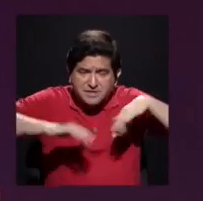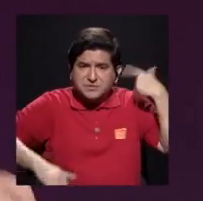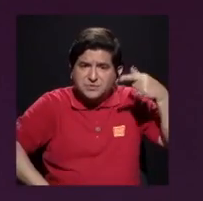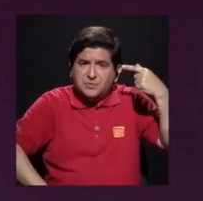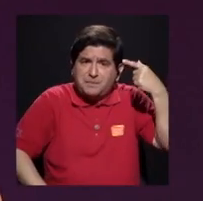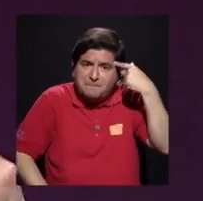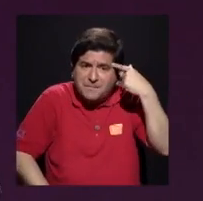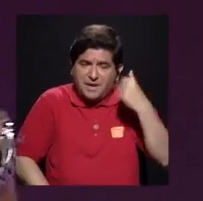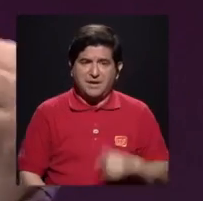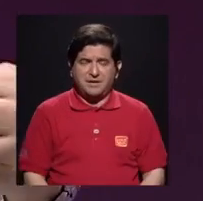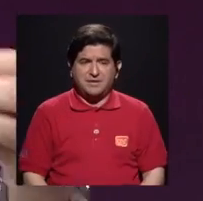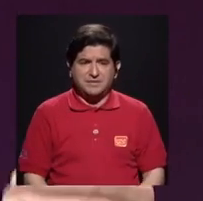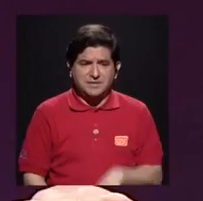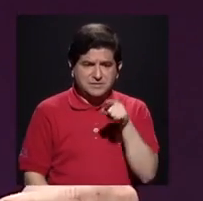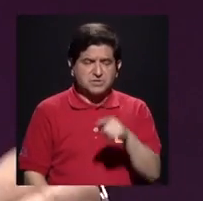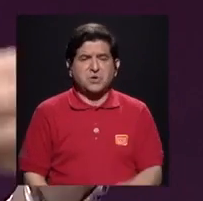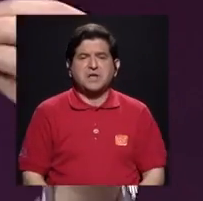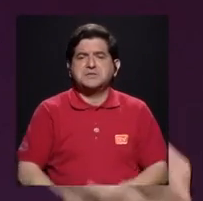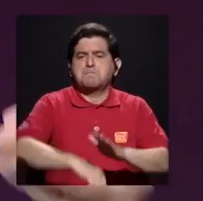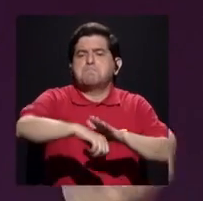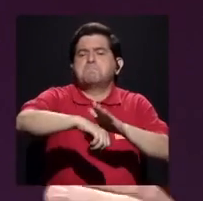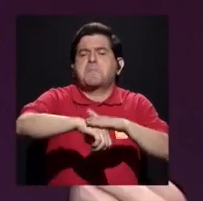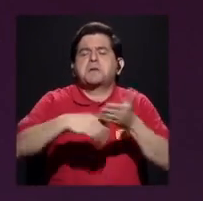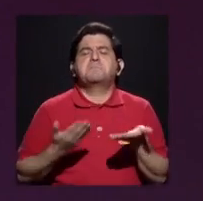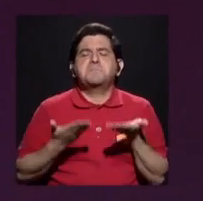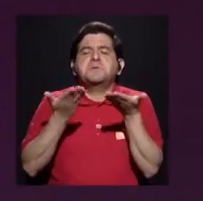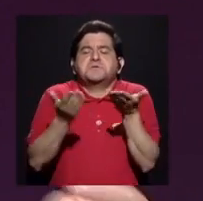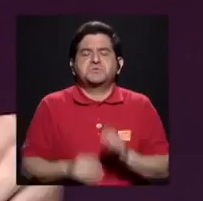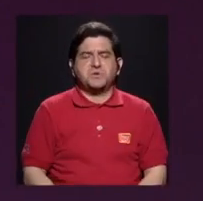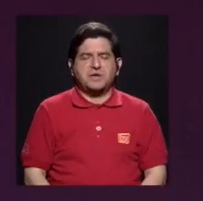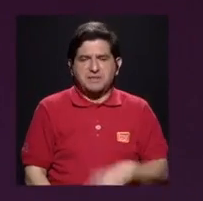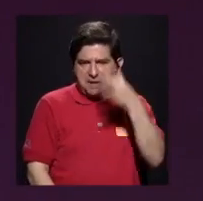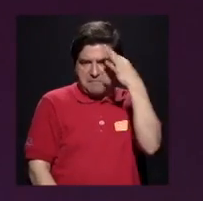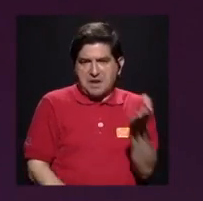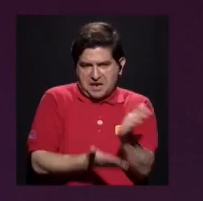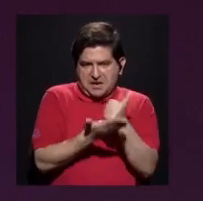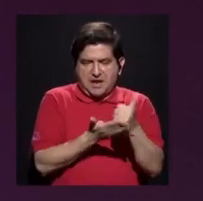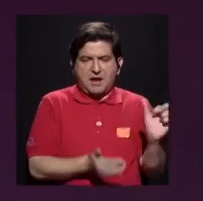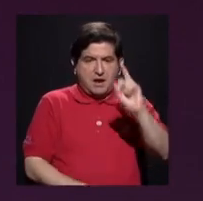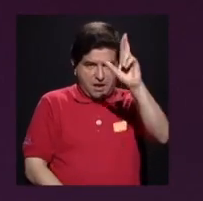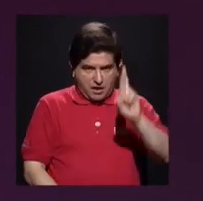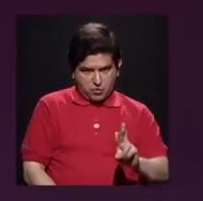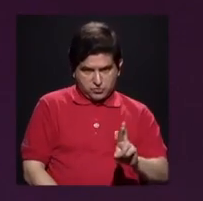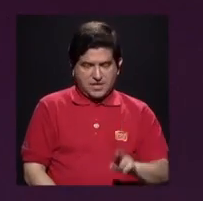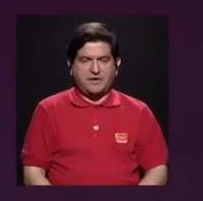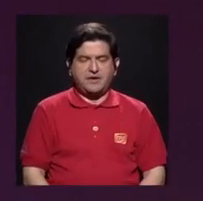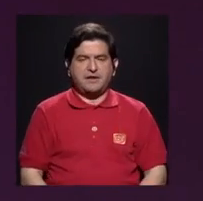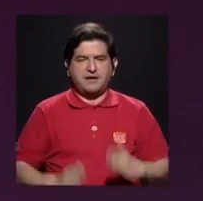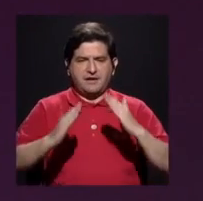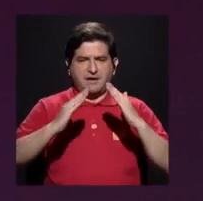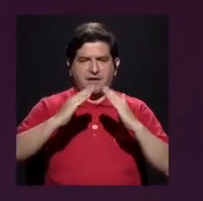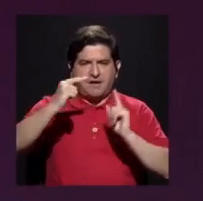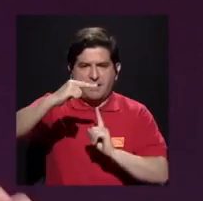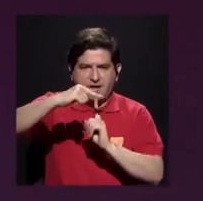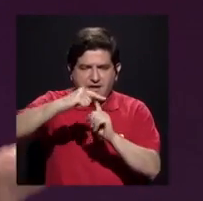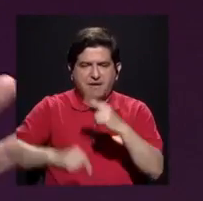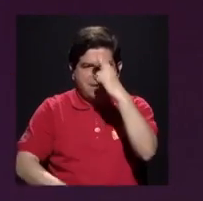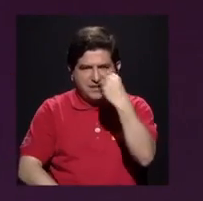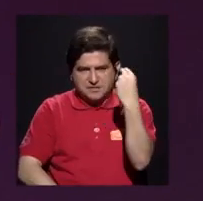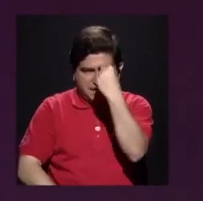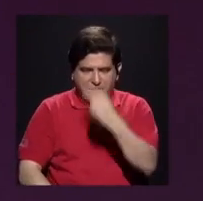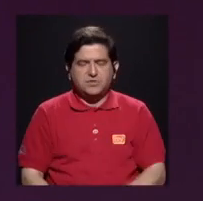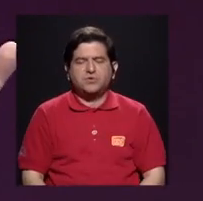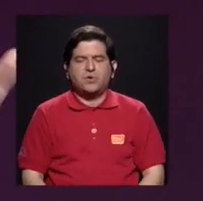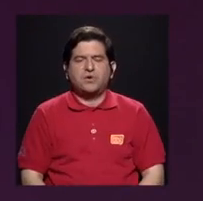estado más bien una concesión para un determinado credo en el caso de costa rica el credo católico apostólico y romano como lo